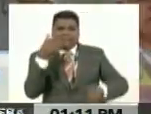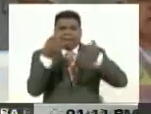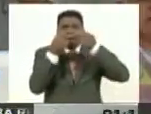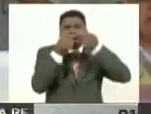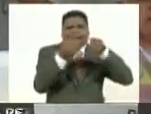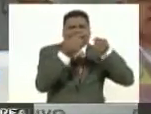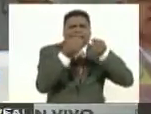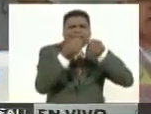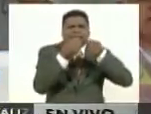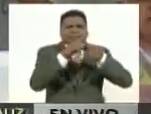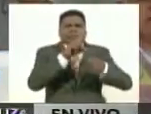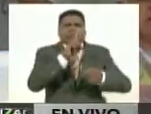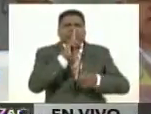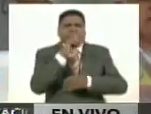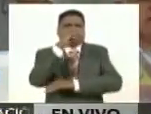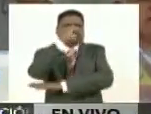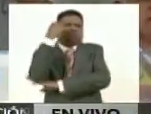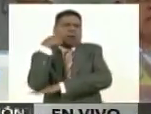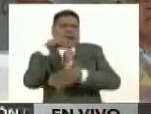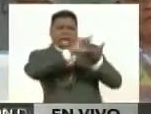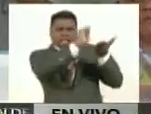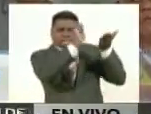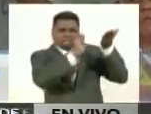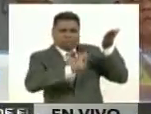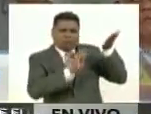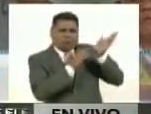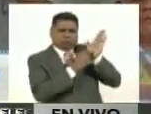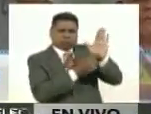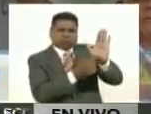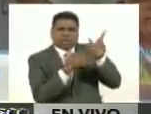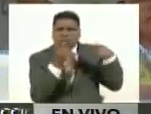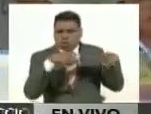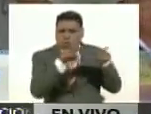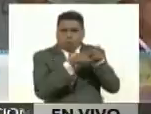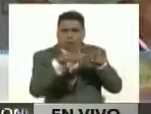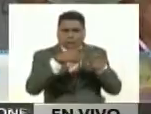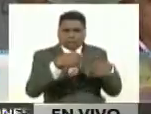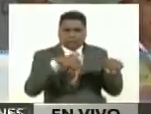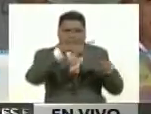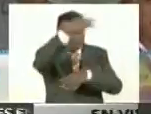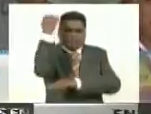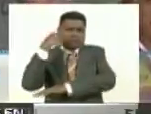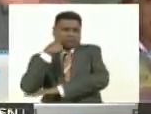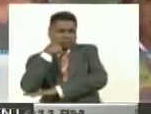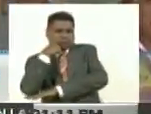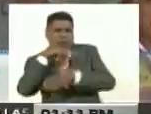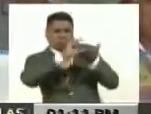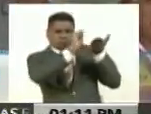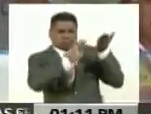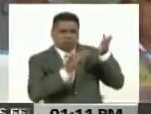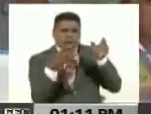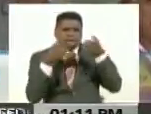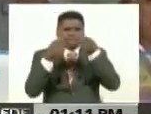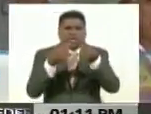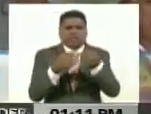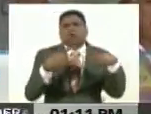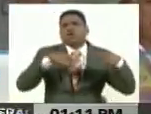el que sea como Francisco de Miranda termina preso en la carraca. ¿Cómo nos vendieron a Antonio José de Sucre?